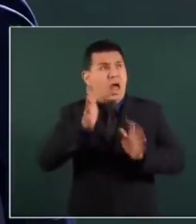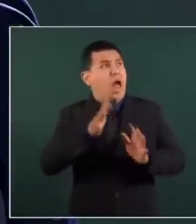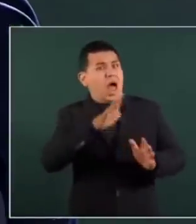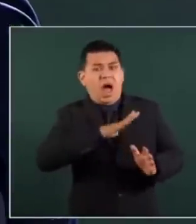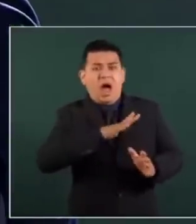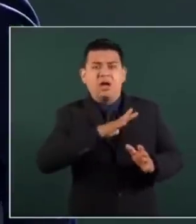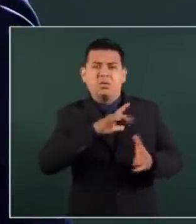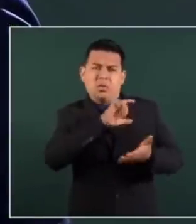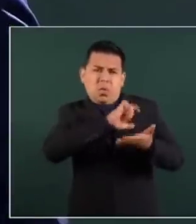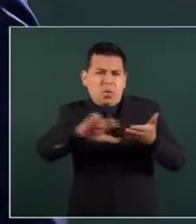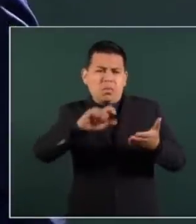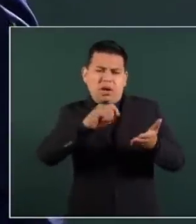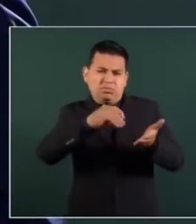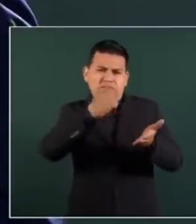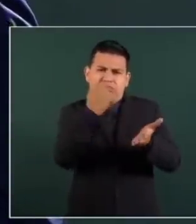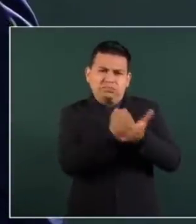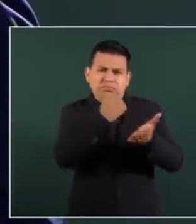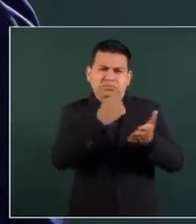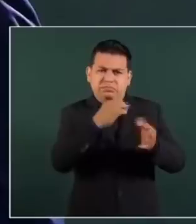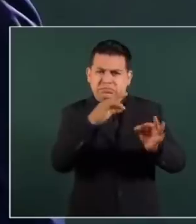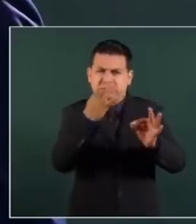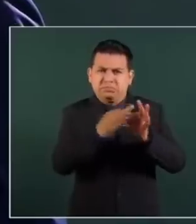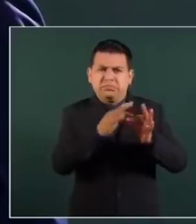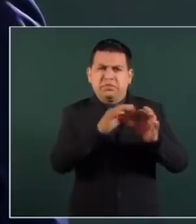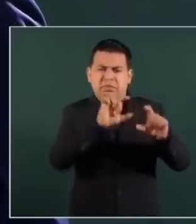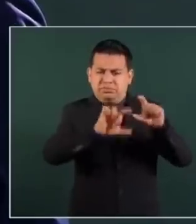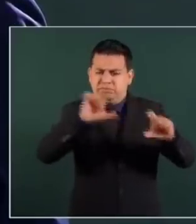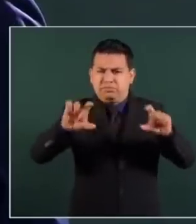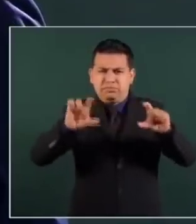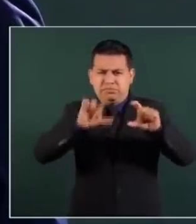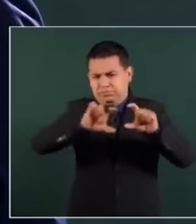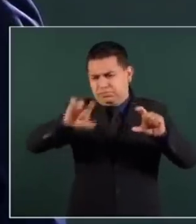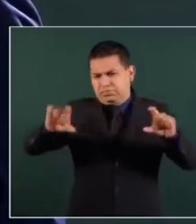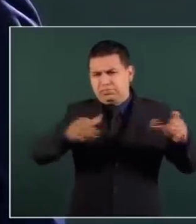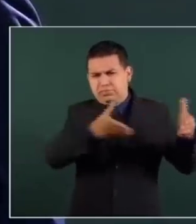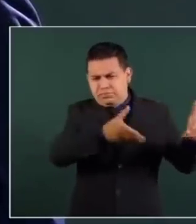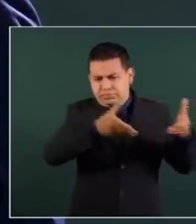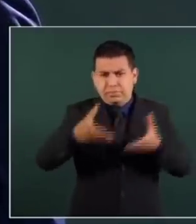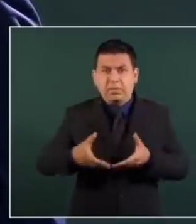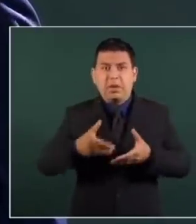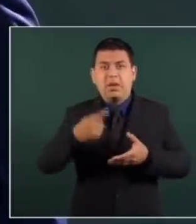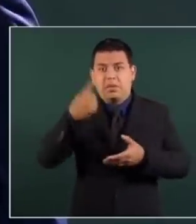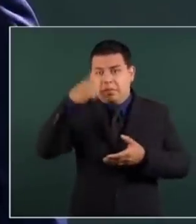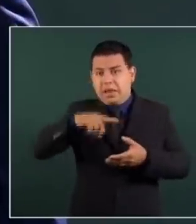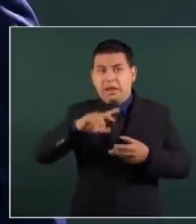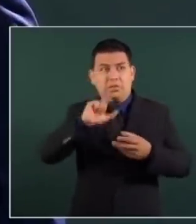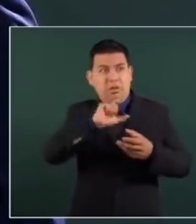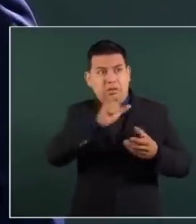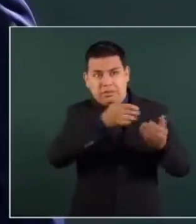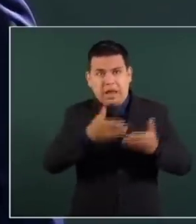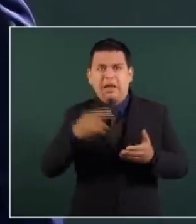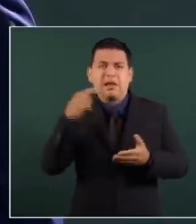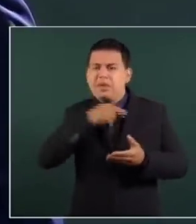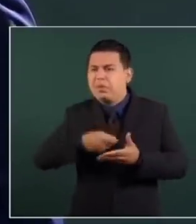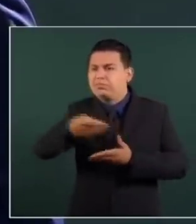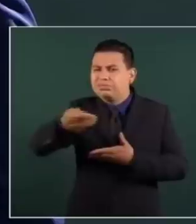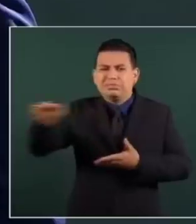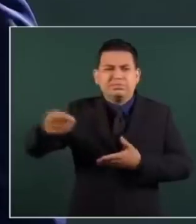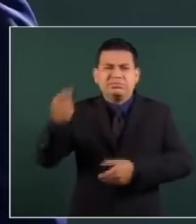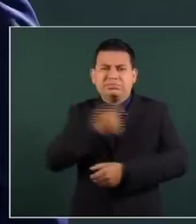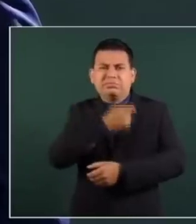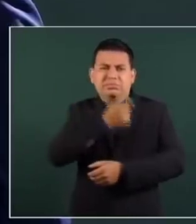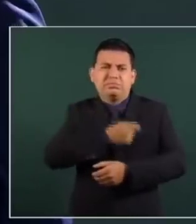dosis suficientes para que lo más pronto posible. Y es